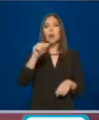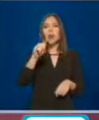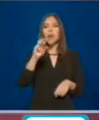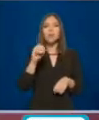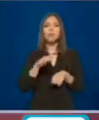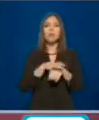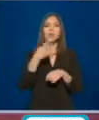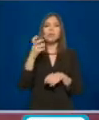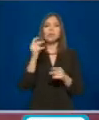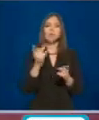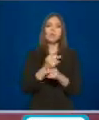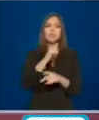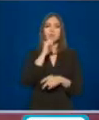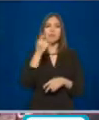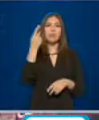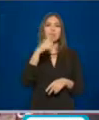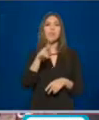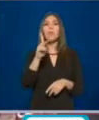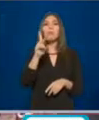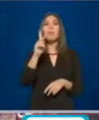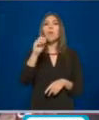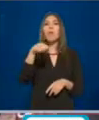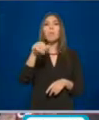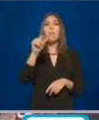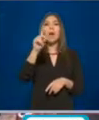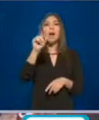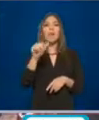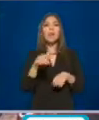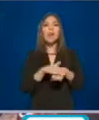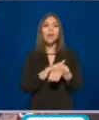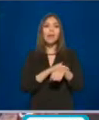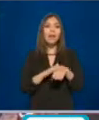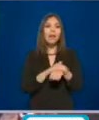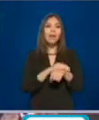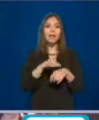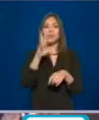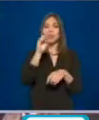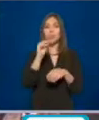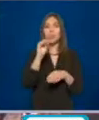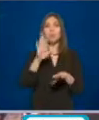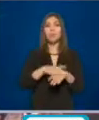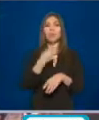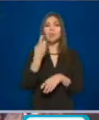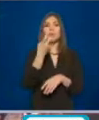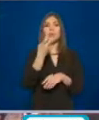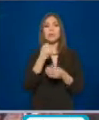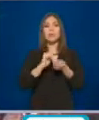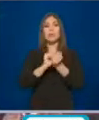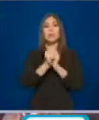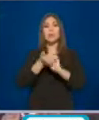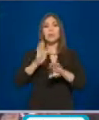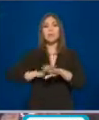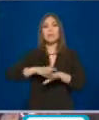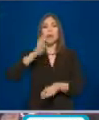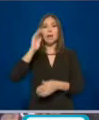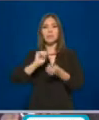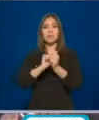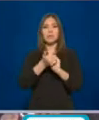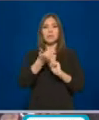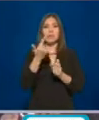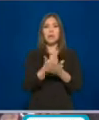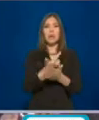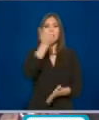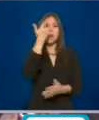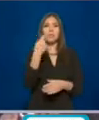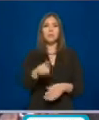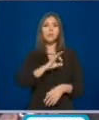no evitarlo. Sí, pero no usar pomadas, por ejemplo, con corticoides, porque esto agrava, el corticoide puede agravar